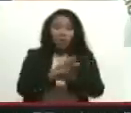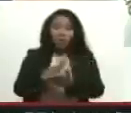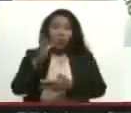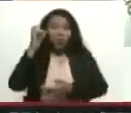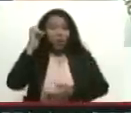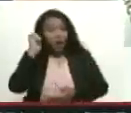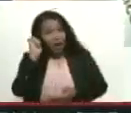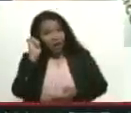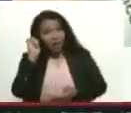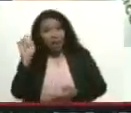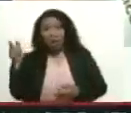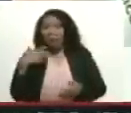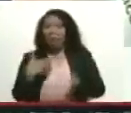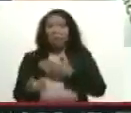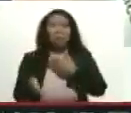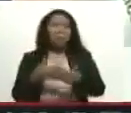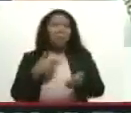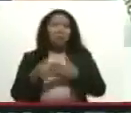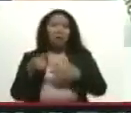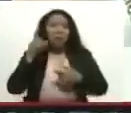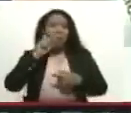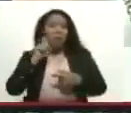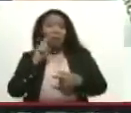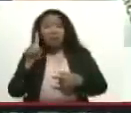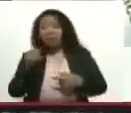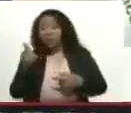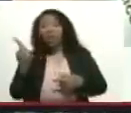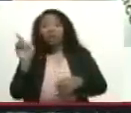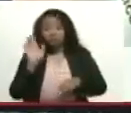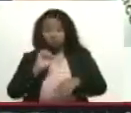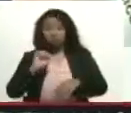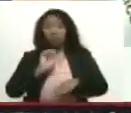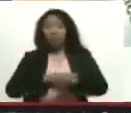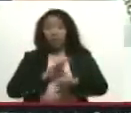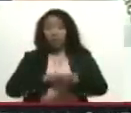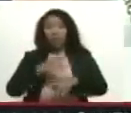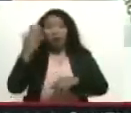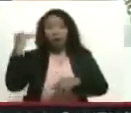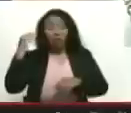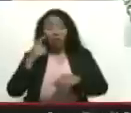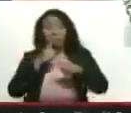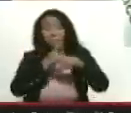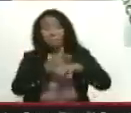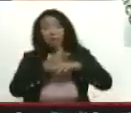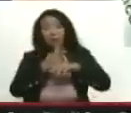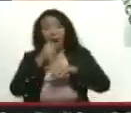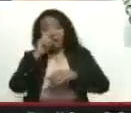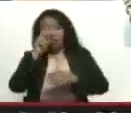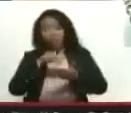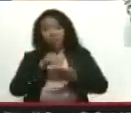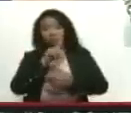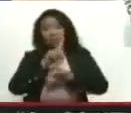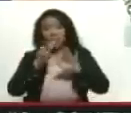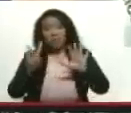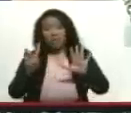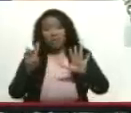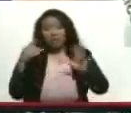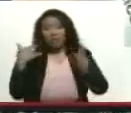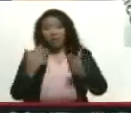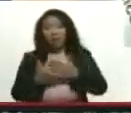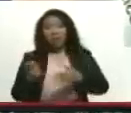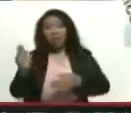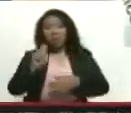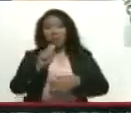mujeres, no les importa si son o no embarazadas. Eso ha ocurrido cuando disparaban en el año 2017 durante los meses